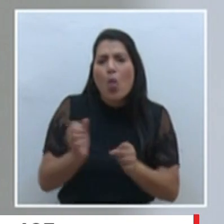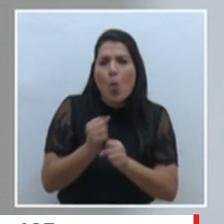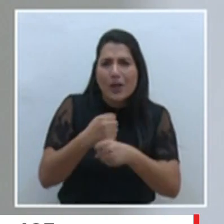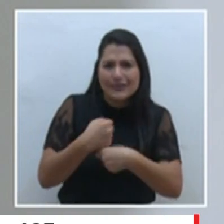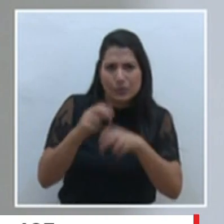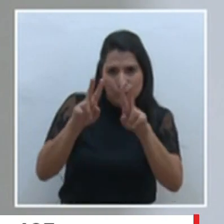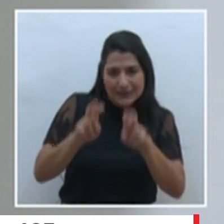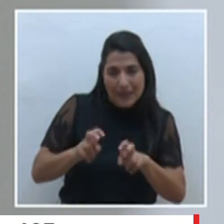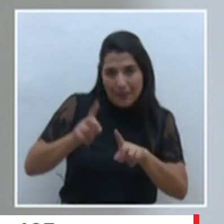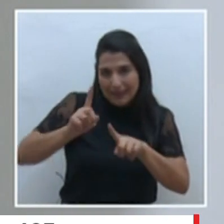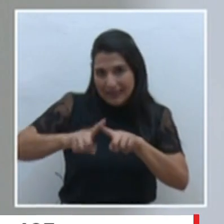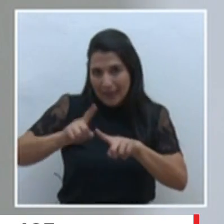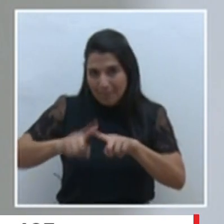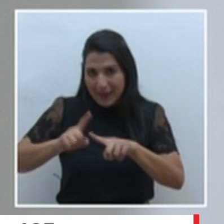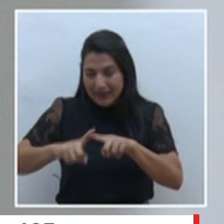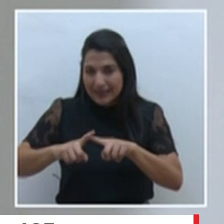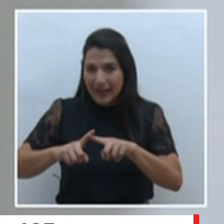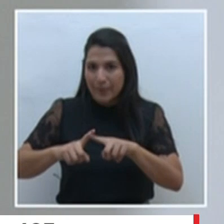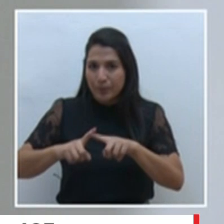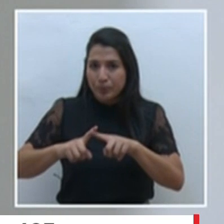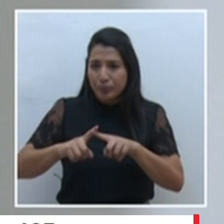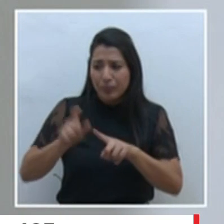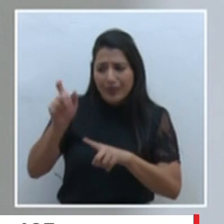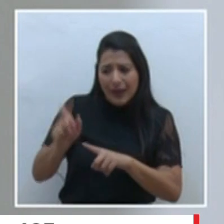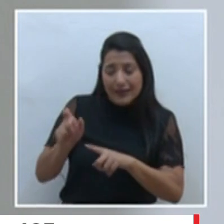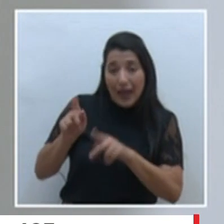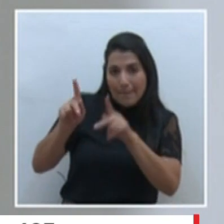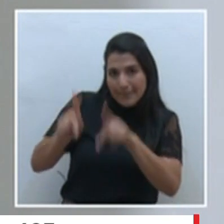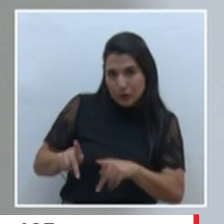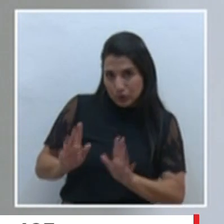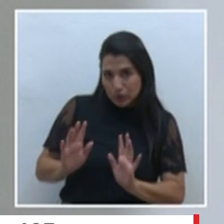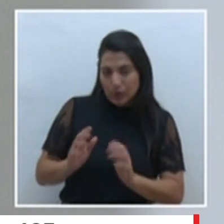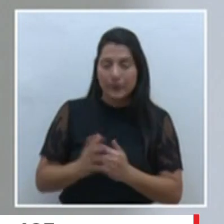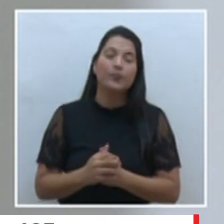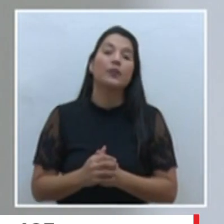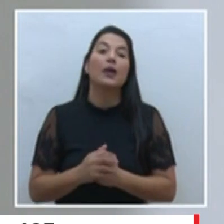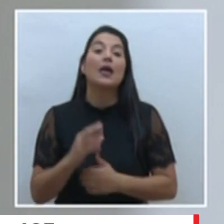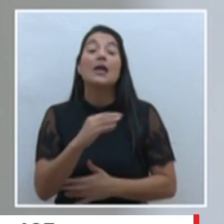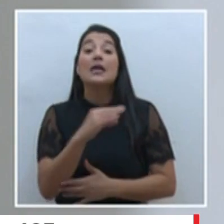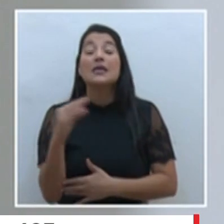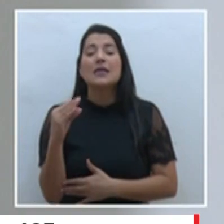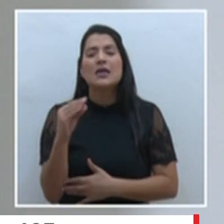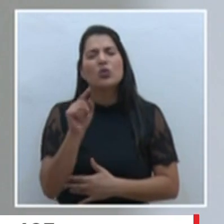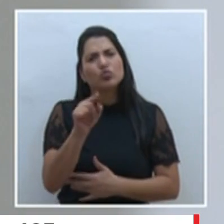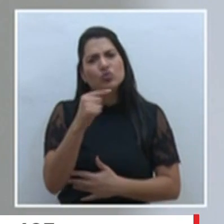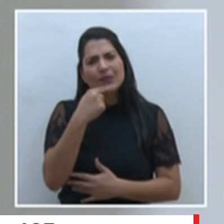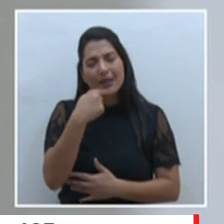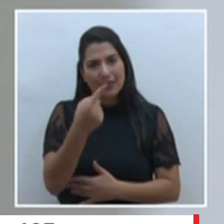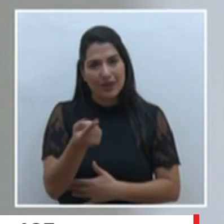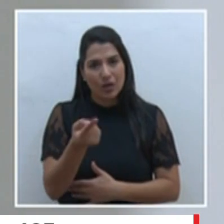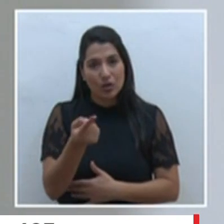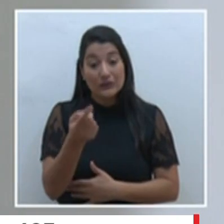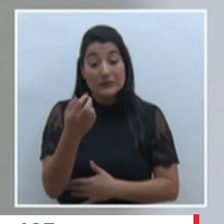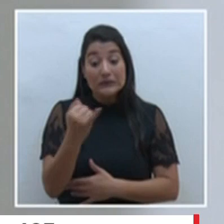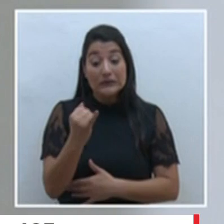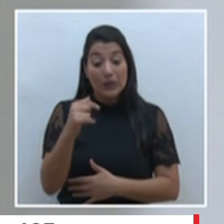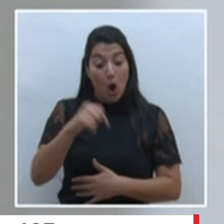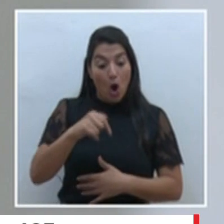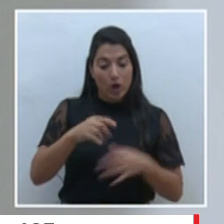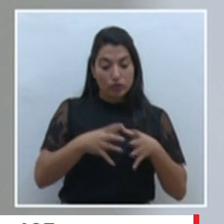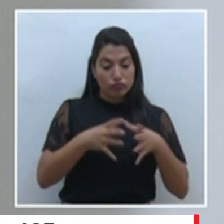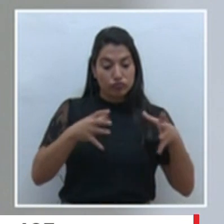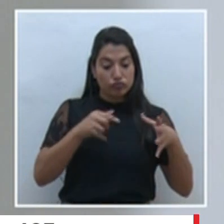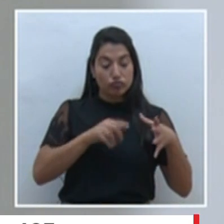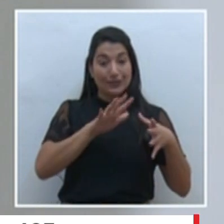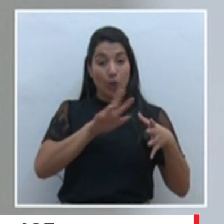se pueden tomar ulteriores a la detección o no del caso. Y con respecto a, usted mencionaba que si tenemos hoy 52 casos, ¿qué